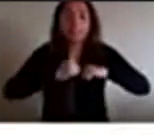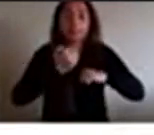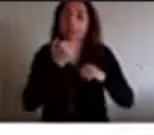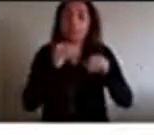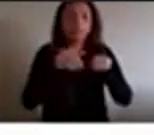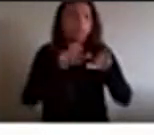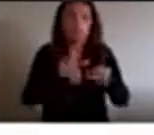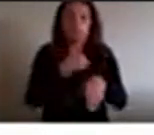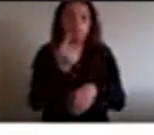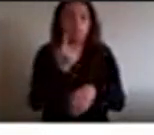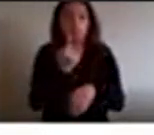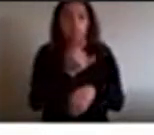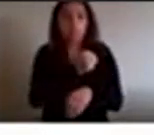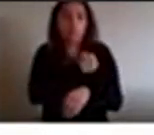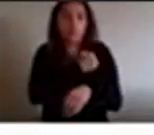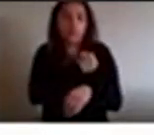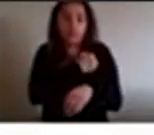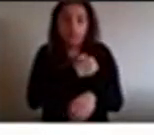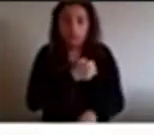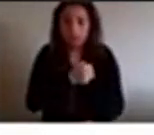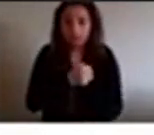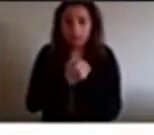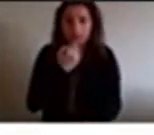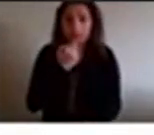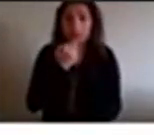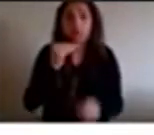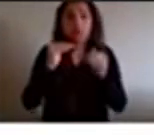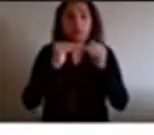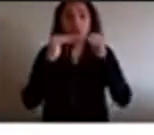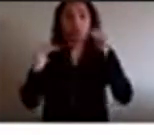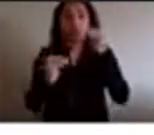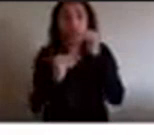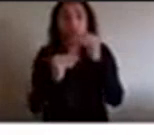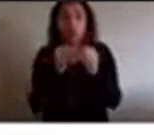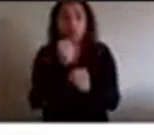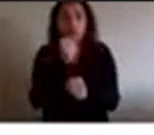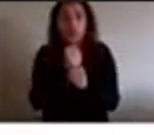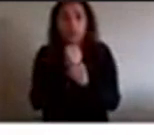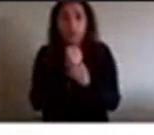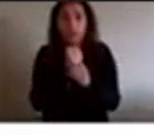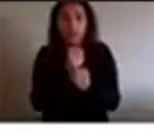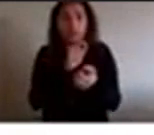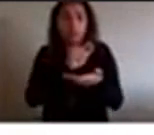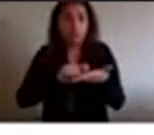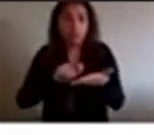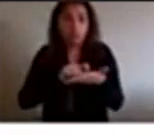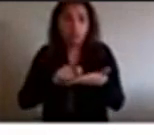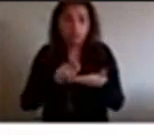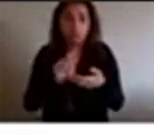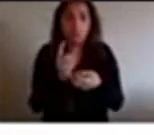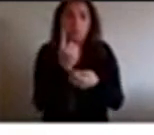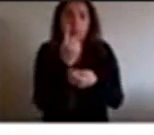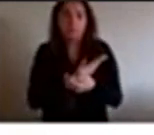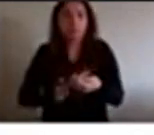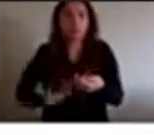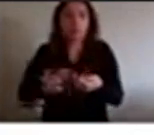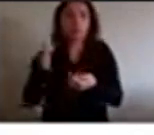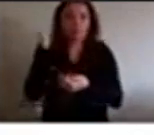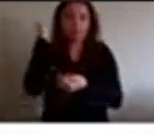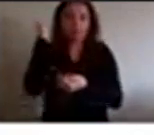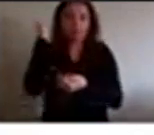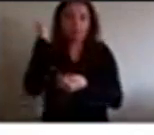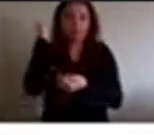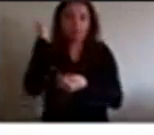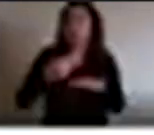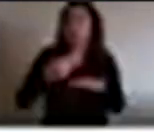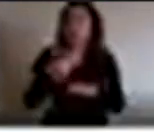estudios. Fue también subsecretario de trabajo durante el primer gobierno del presidente Sebastián Piñera entre los años 2013